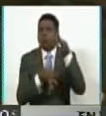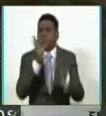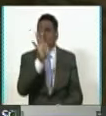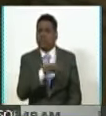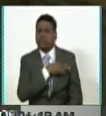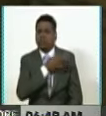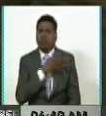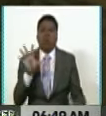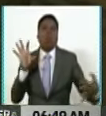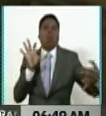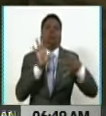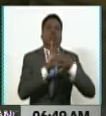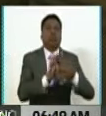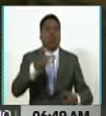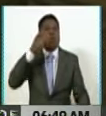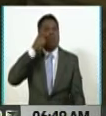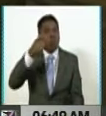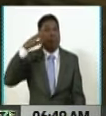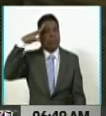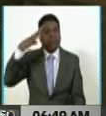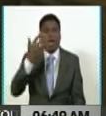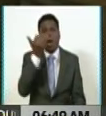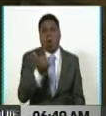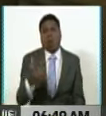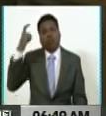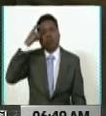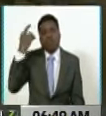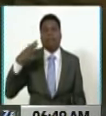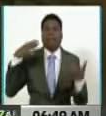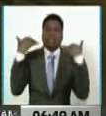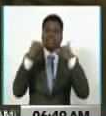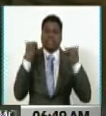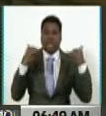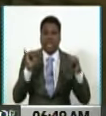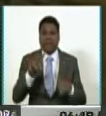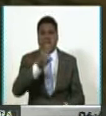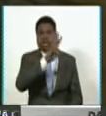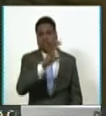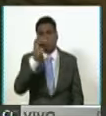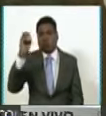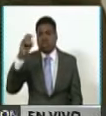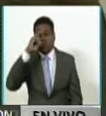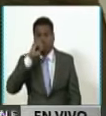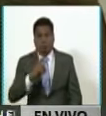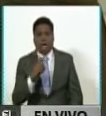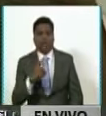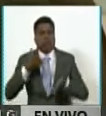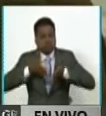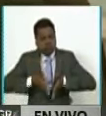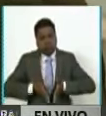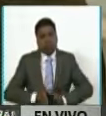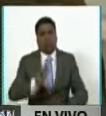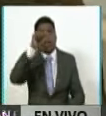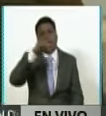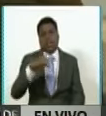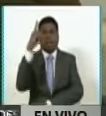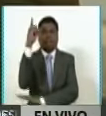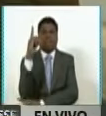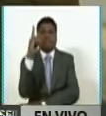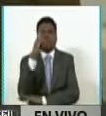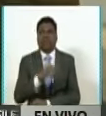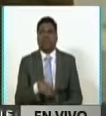unión cívico-militar. Hoy es un día para celebrar esos 200 años de su natalicio. Acá en el Panteón Nacional,